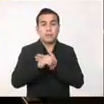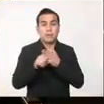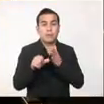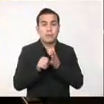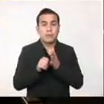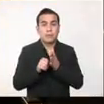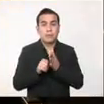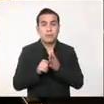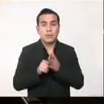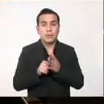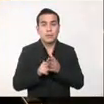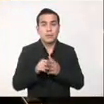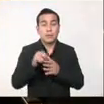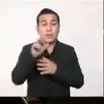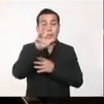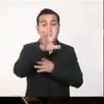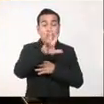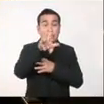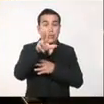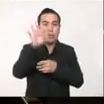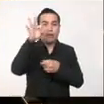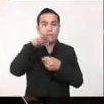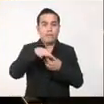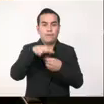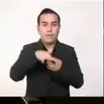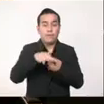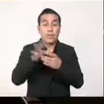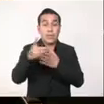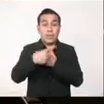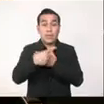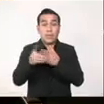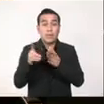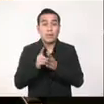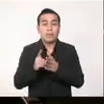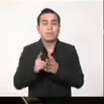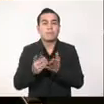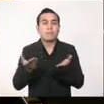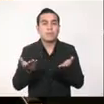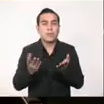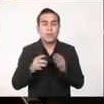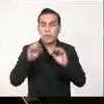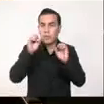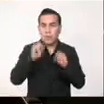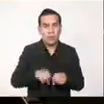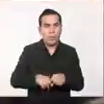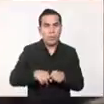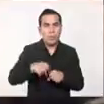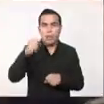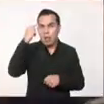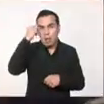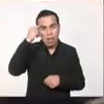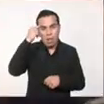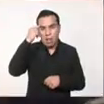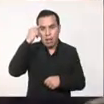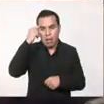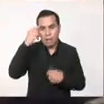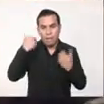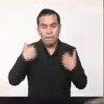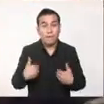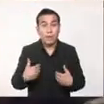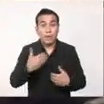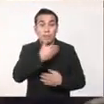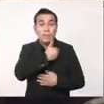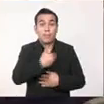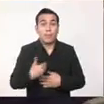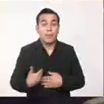con no menos de 2/3 de votos de los diputados electos la incapacidad mental, física o mental